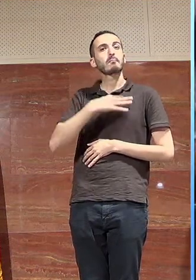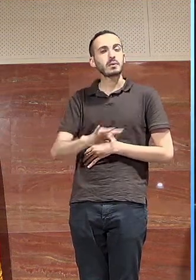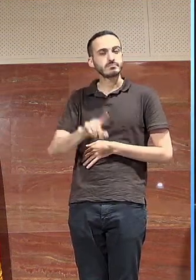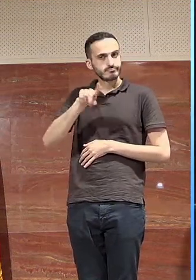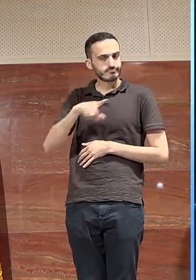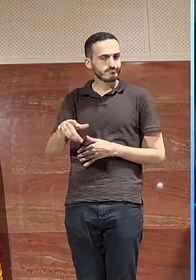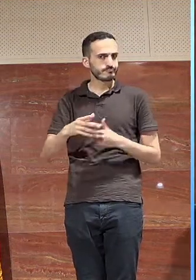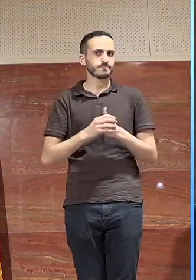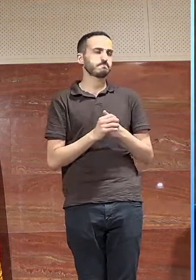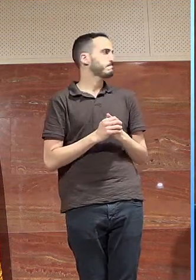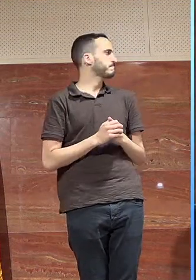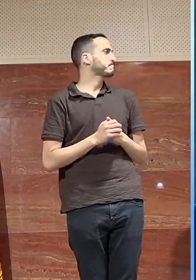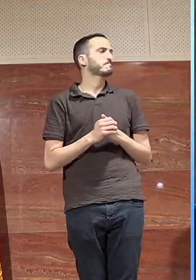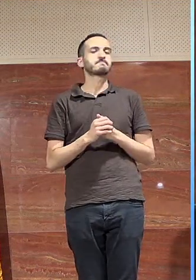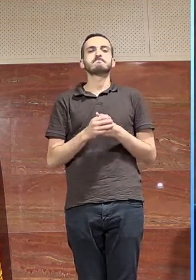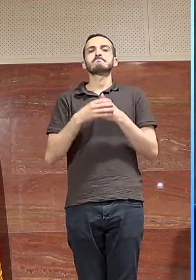Ya. Bueno,